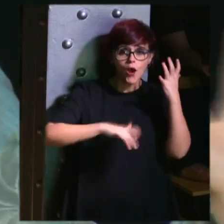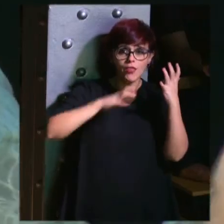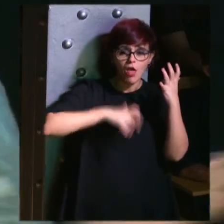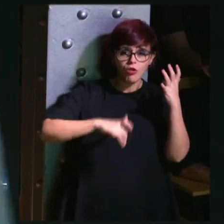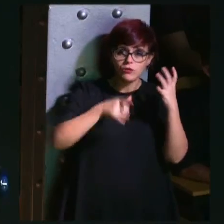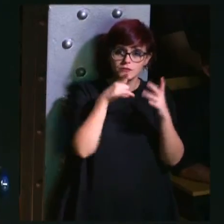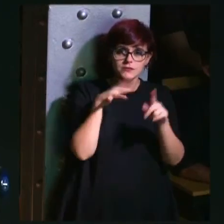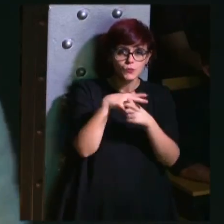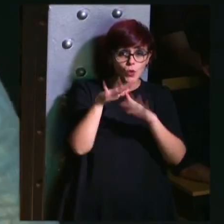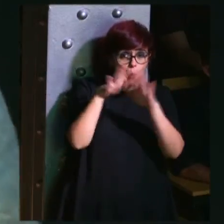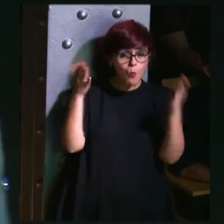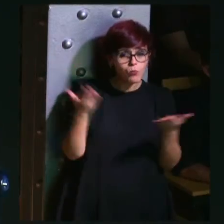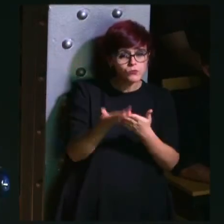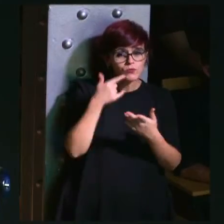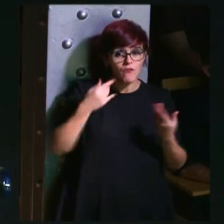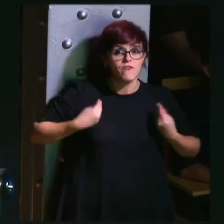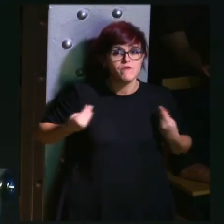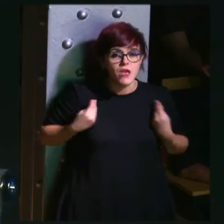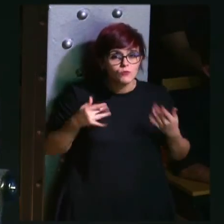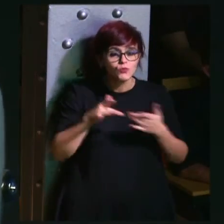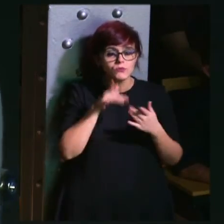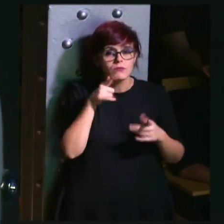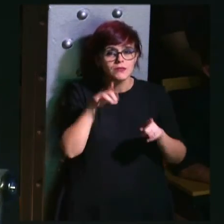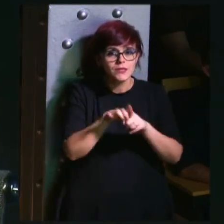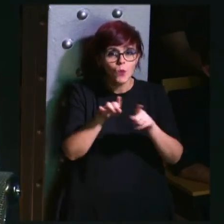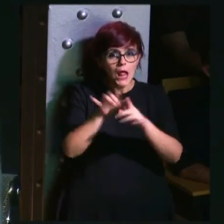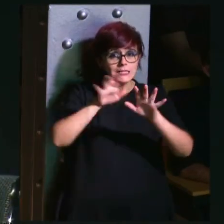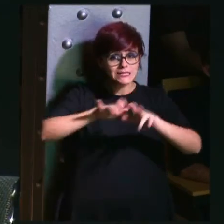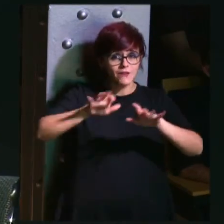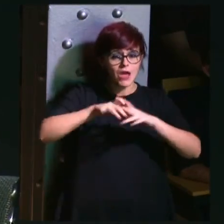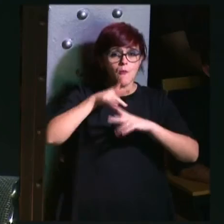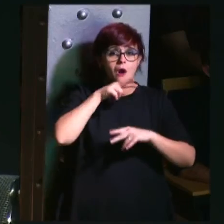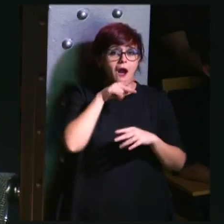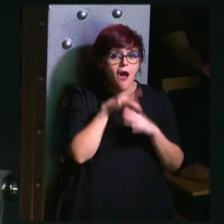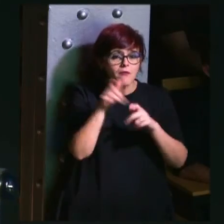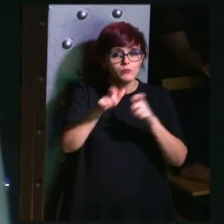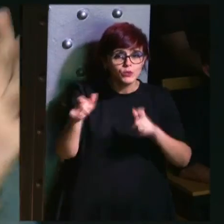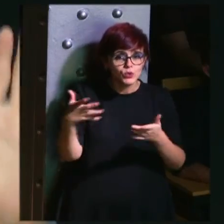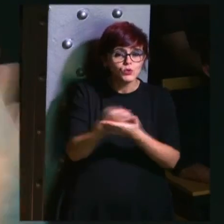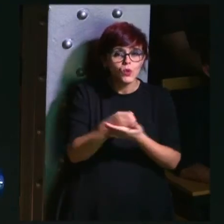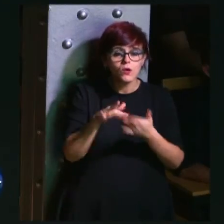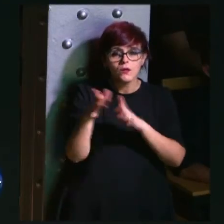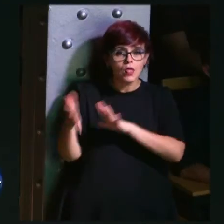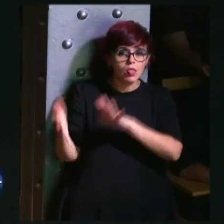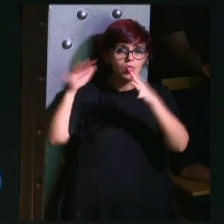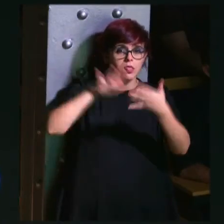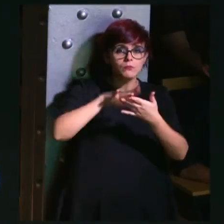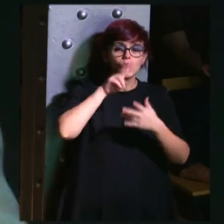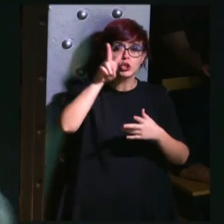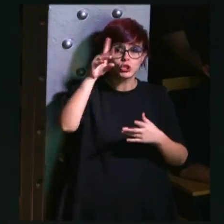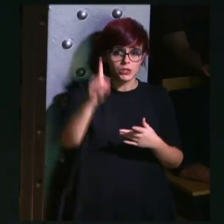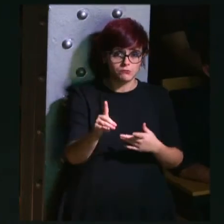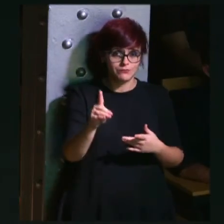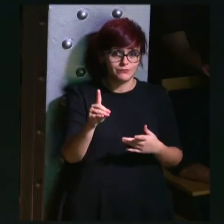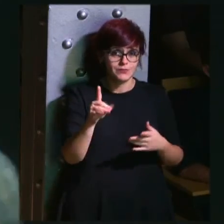fue agarrar todo ese mundo en el que habitábamos y en el que hacíamos, pues, escribíamos, hablábamos con la gente, etcétera, y lo pusimos todo en dos dimensiones, con